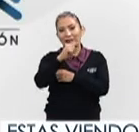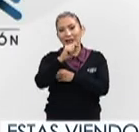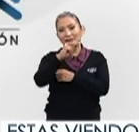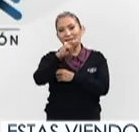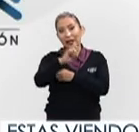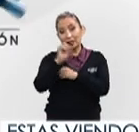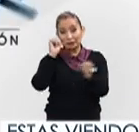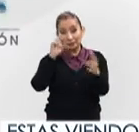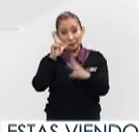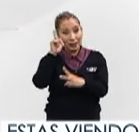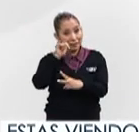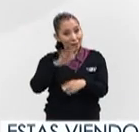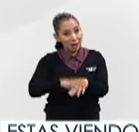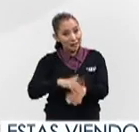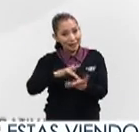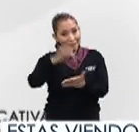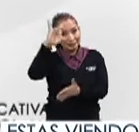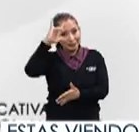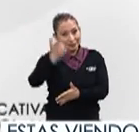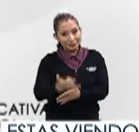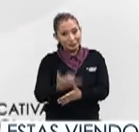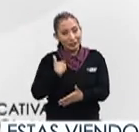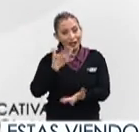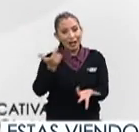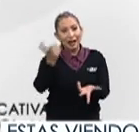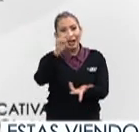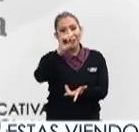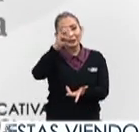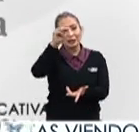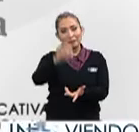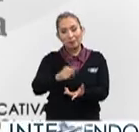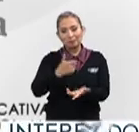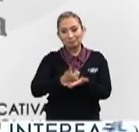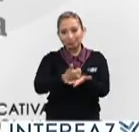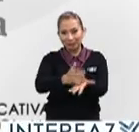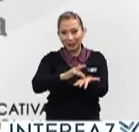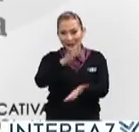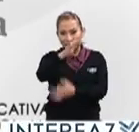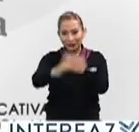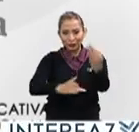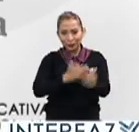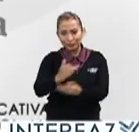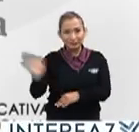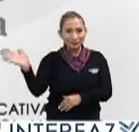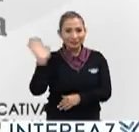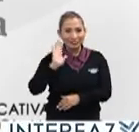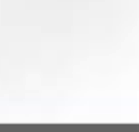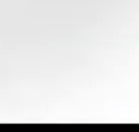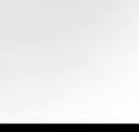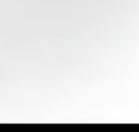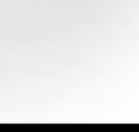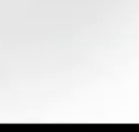Educativa. Nos vemos mañana con más. Gracias a Grisela Ayala también, que estuvo en la lengua de señas mexicana. Gracias a todos ustedes.